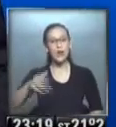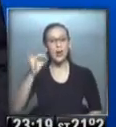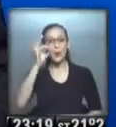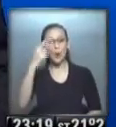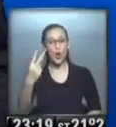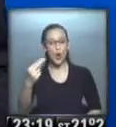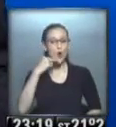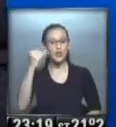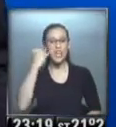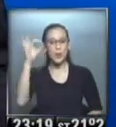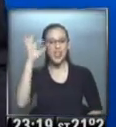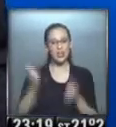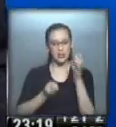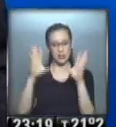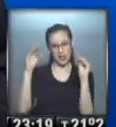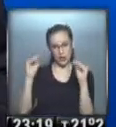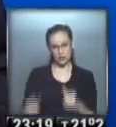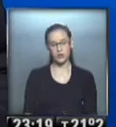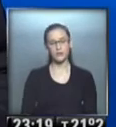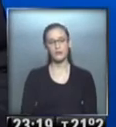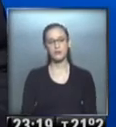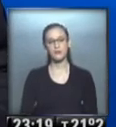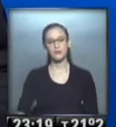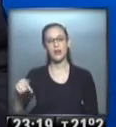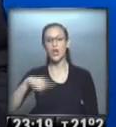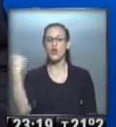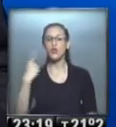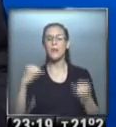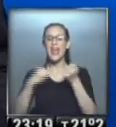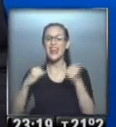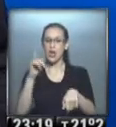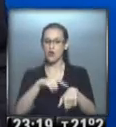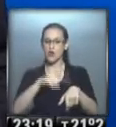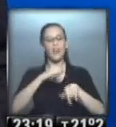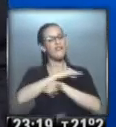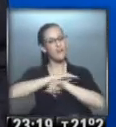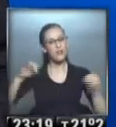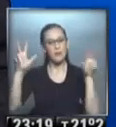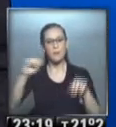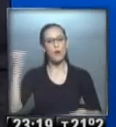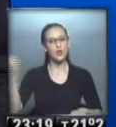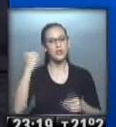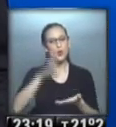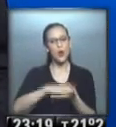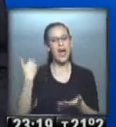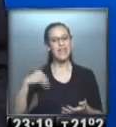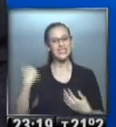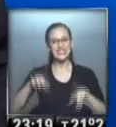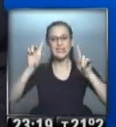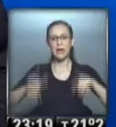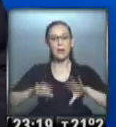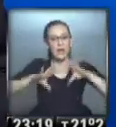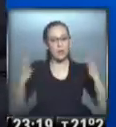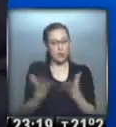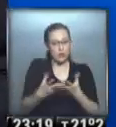20 minutos de las 11 de la noche. Nosotros estamos aquí para compartir con ustedes media hora de información, lo más importante de lo que ha ocurrido en la Argentina y en